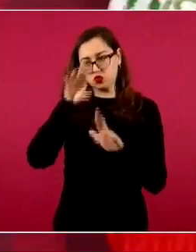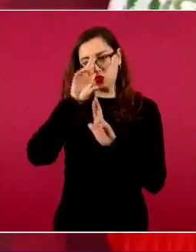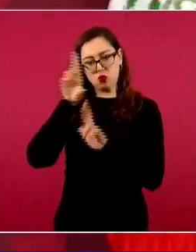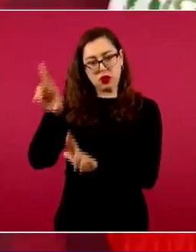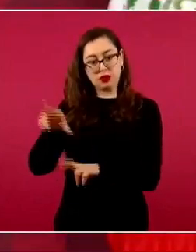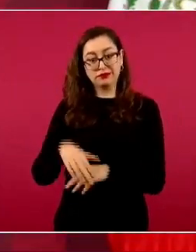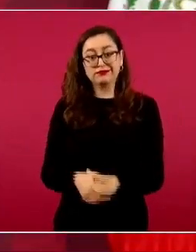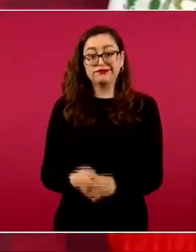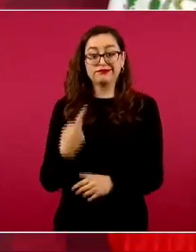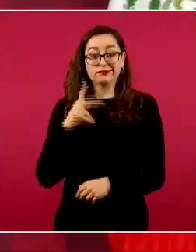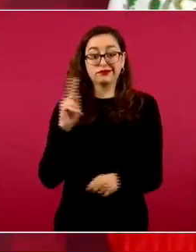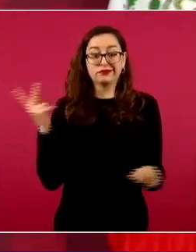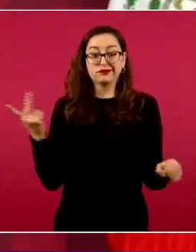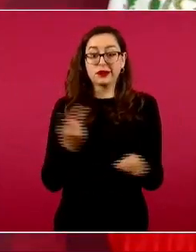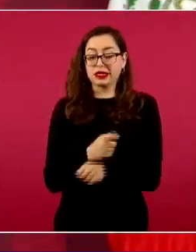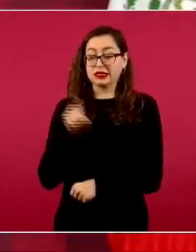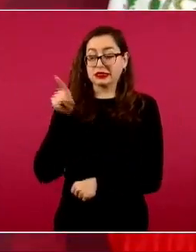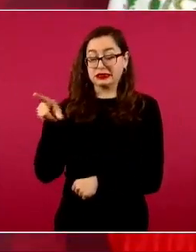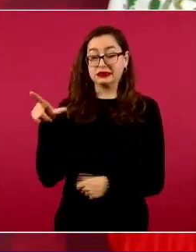muy viciadas,